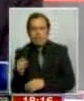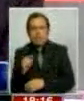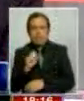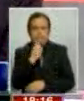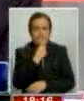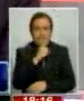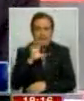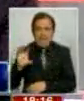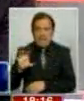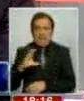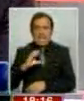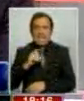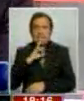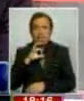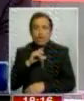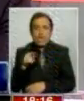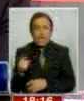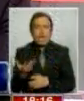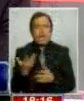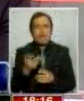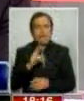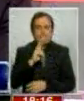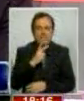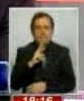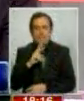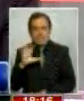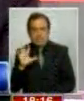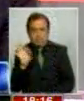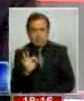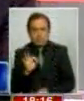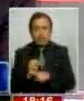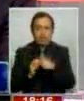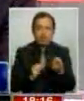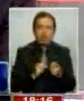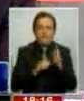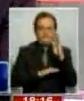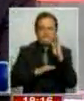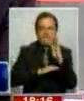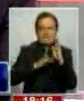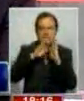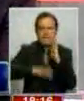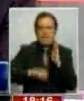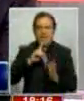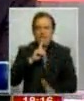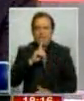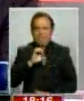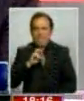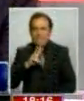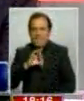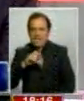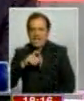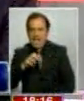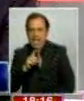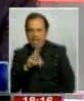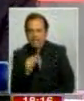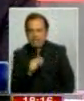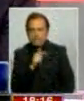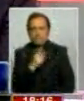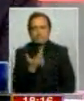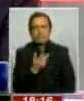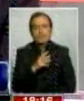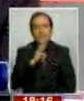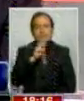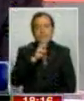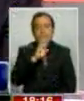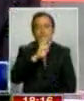40-35 la marginal más alta, digamos, de las personas. Y mira, yo te haría una pregunta, digamos. El FUD es un fondo de utilidades